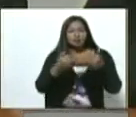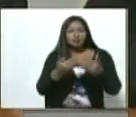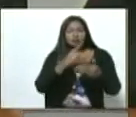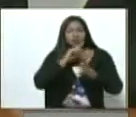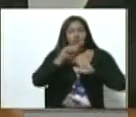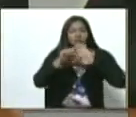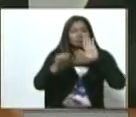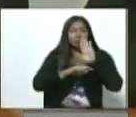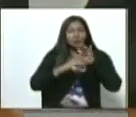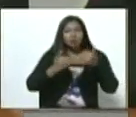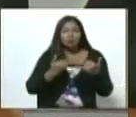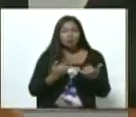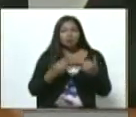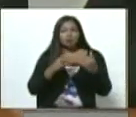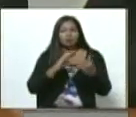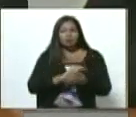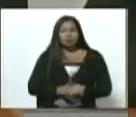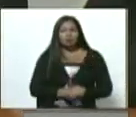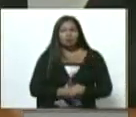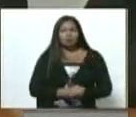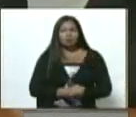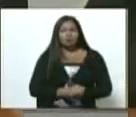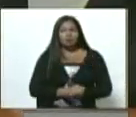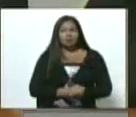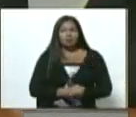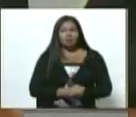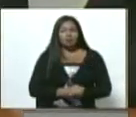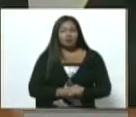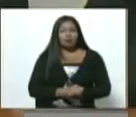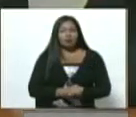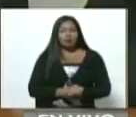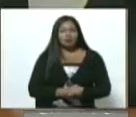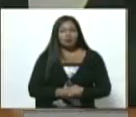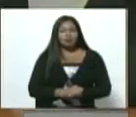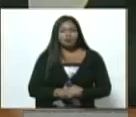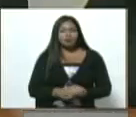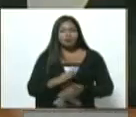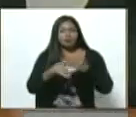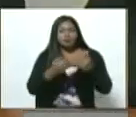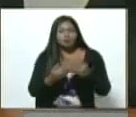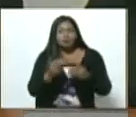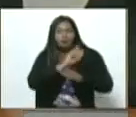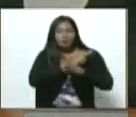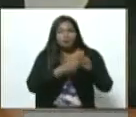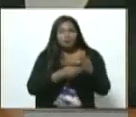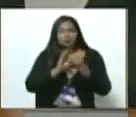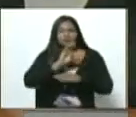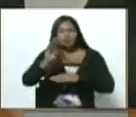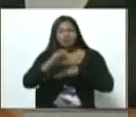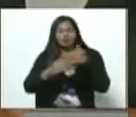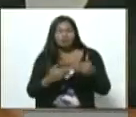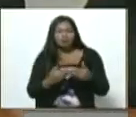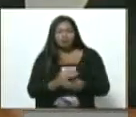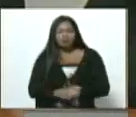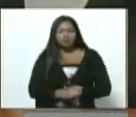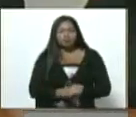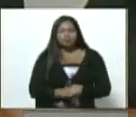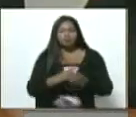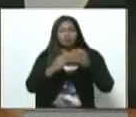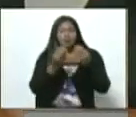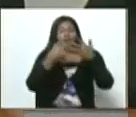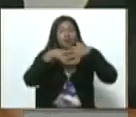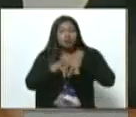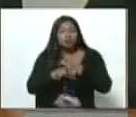Cumplido toda esta etapa, le corresponde al Poder Ciudadano, integrado por